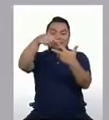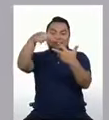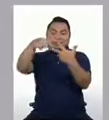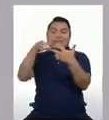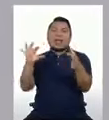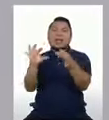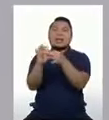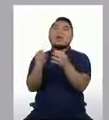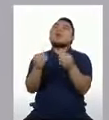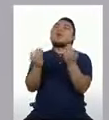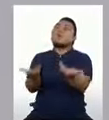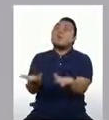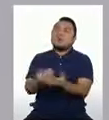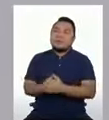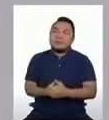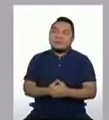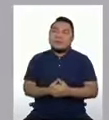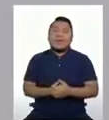idea?